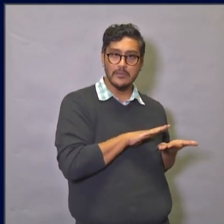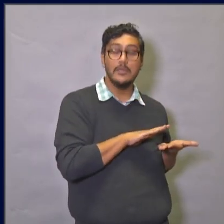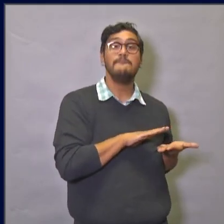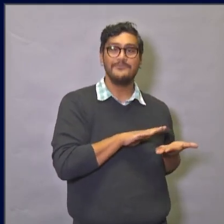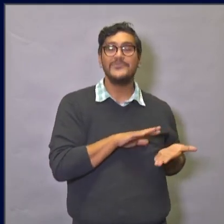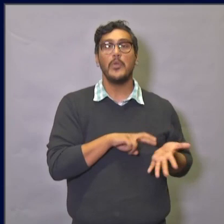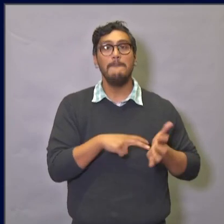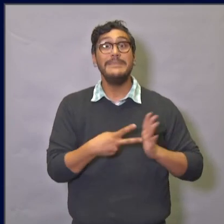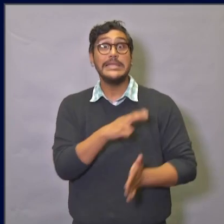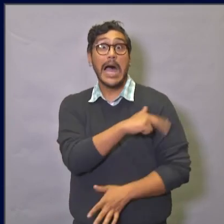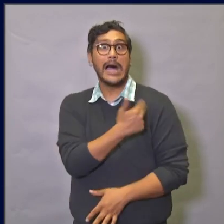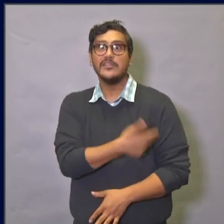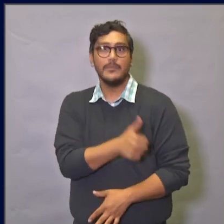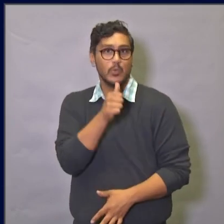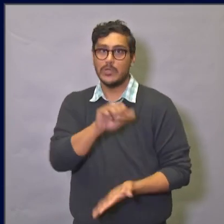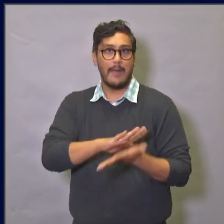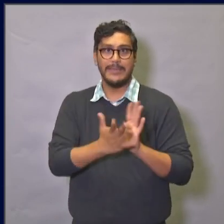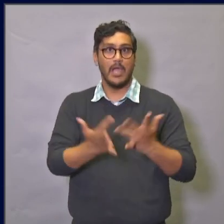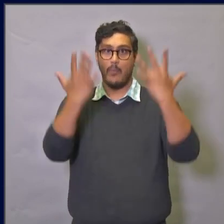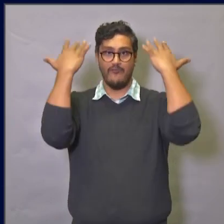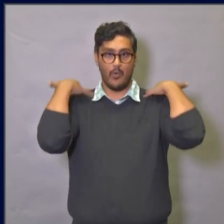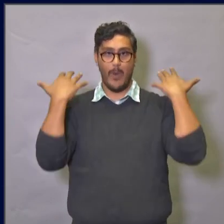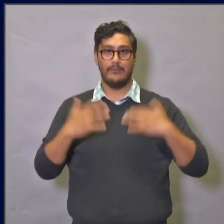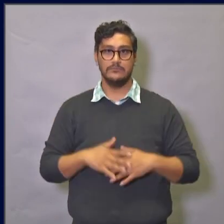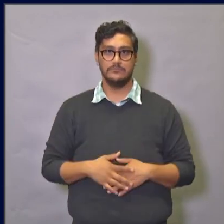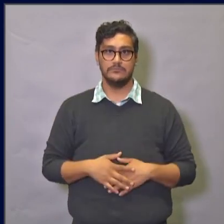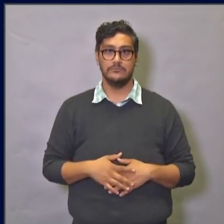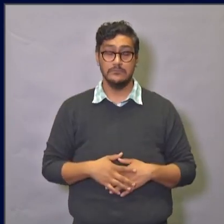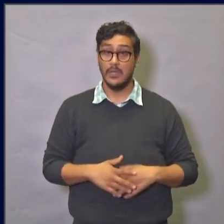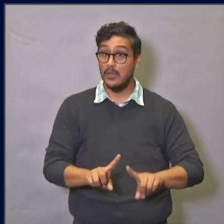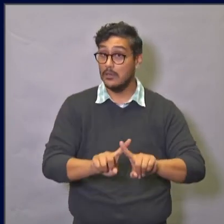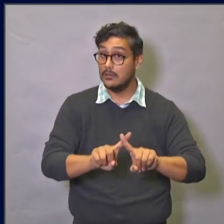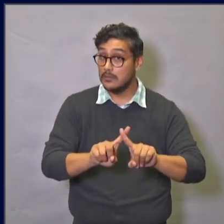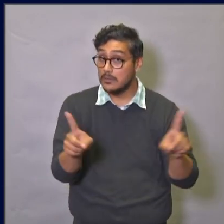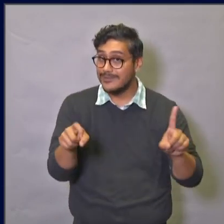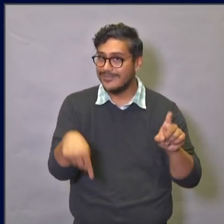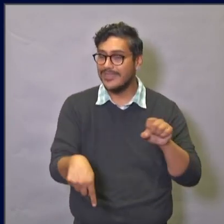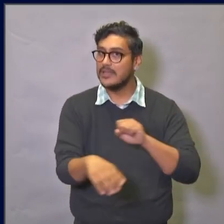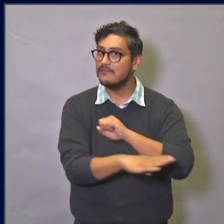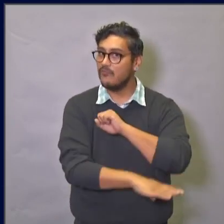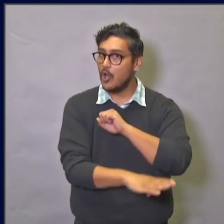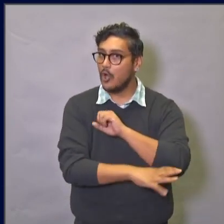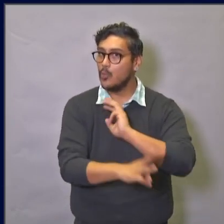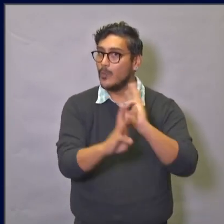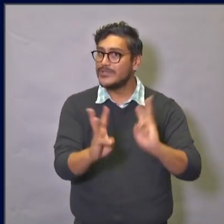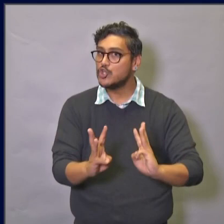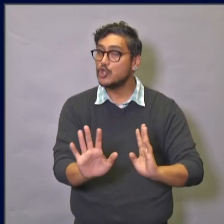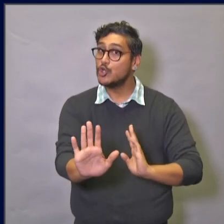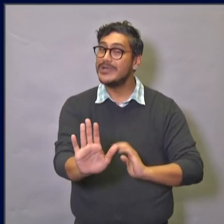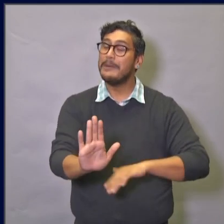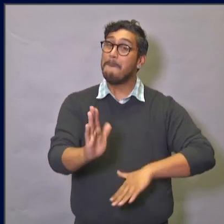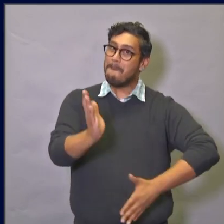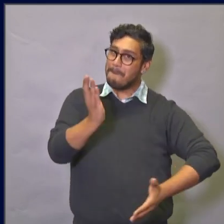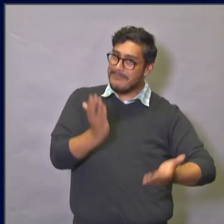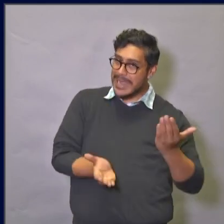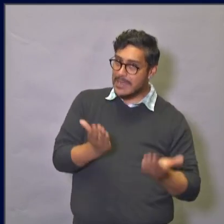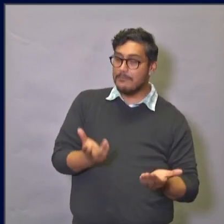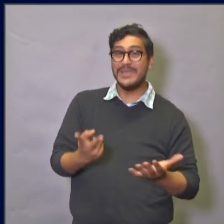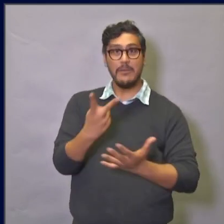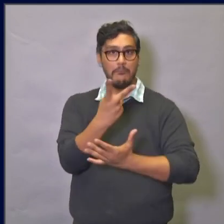de salud. Sin embargo, este otoño e invierno probablemente veremos tanto la gripe como